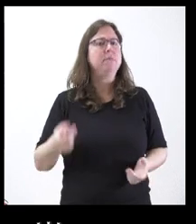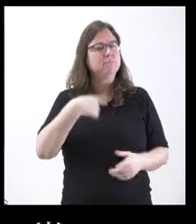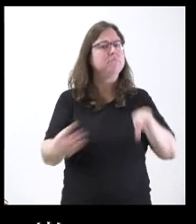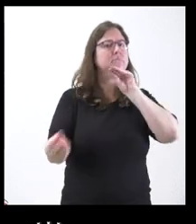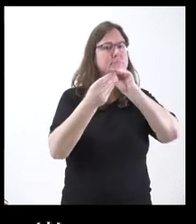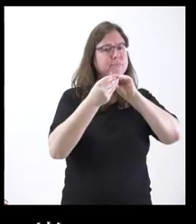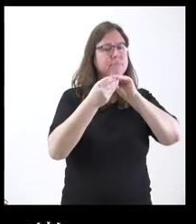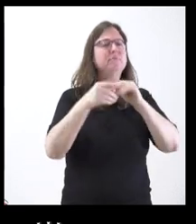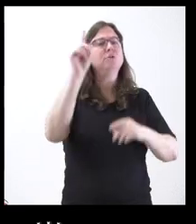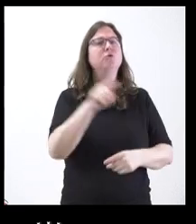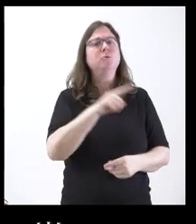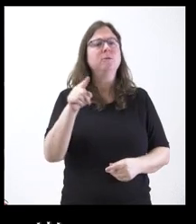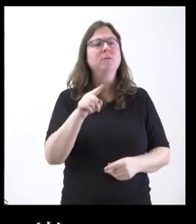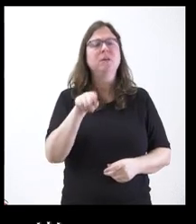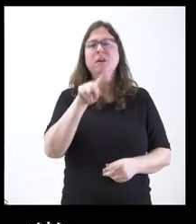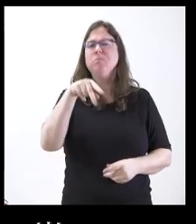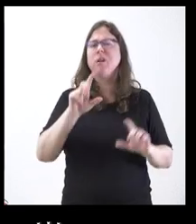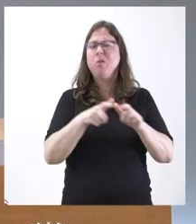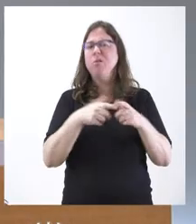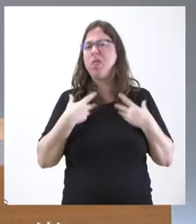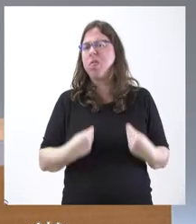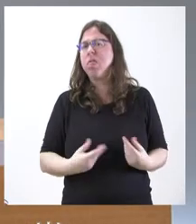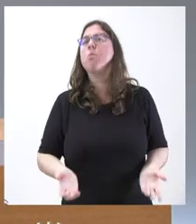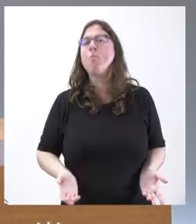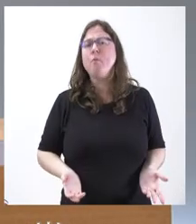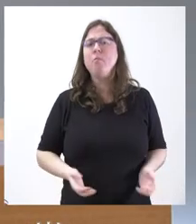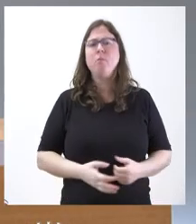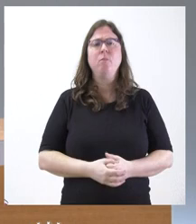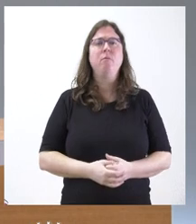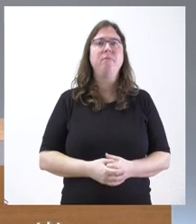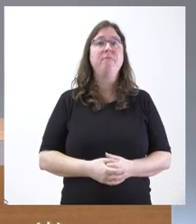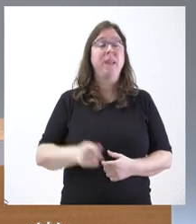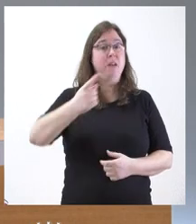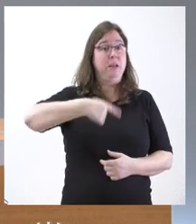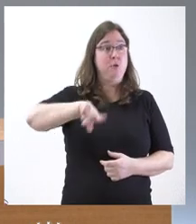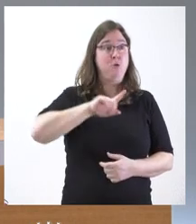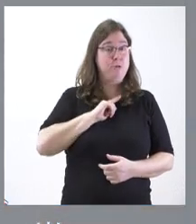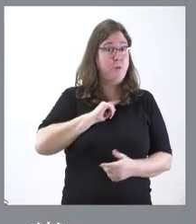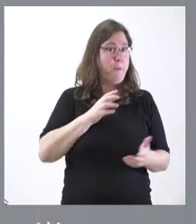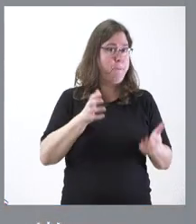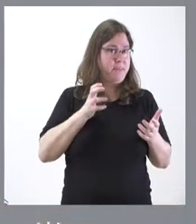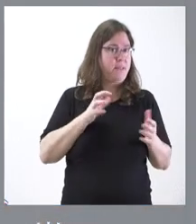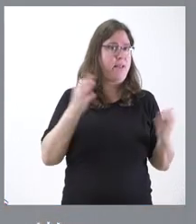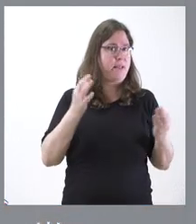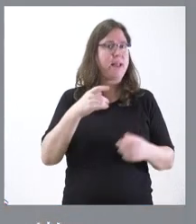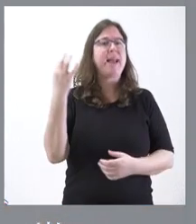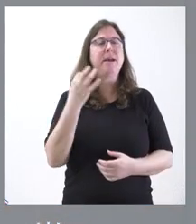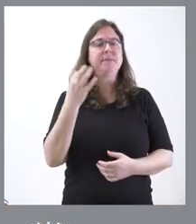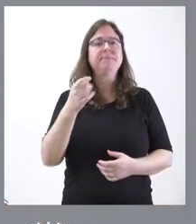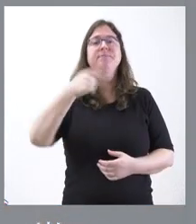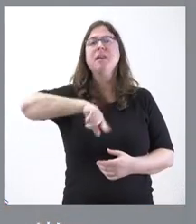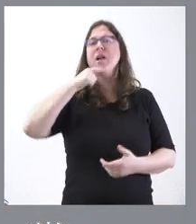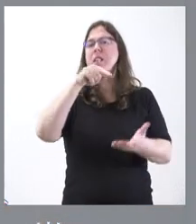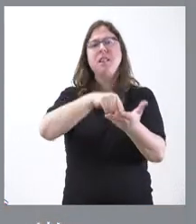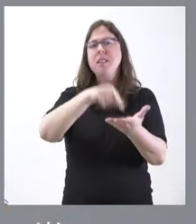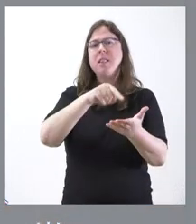esta opinión de que es decepcionante nosotros tenemos una ventaja que es que lo que demandan